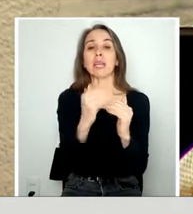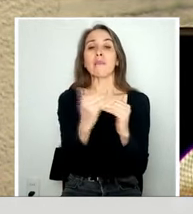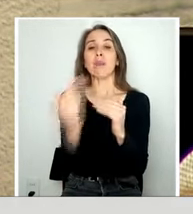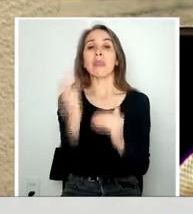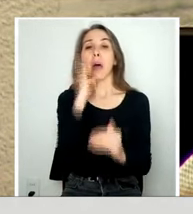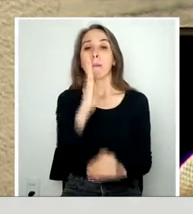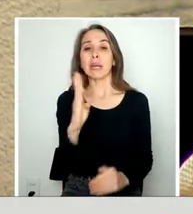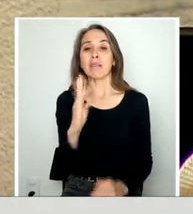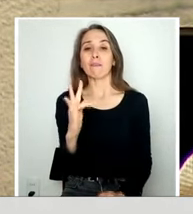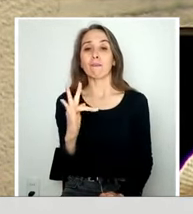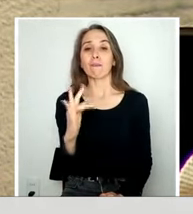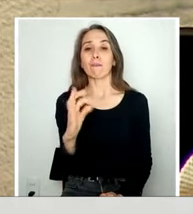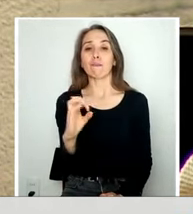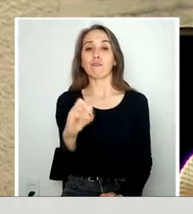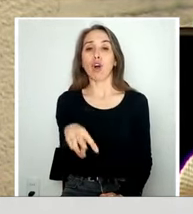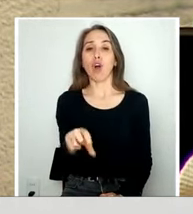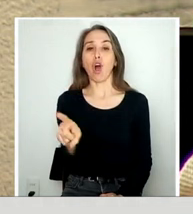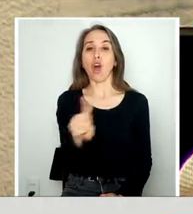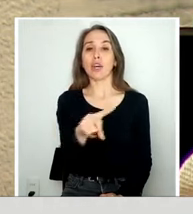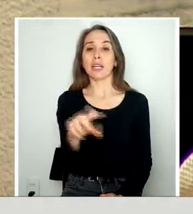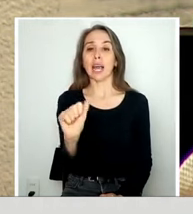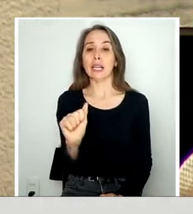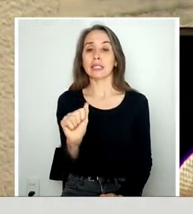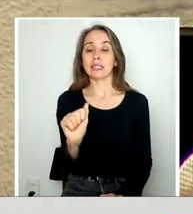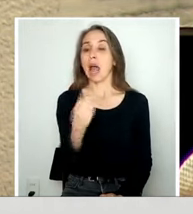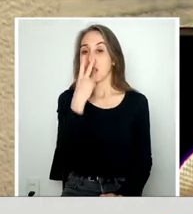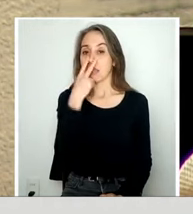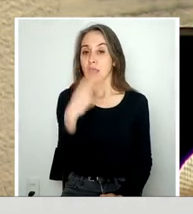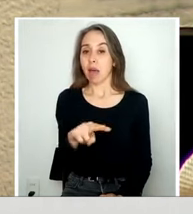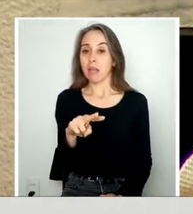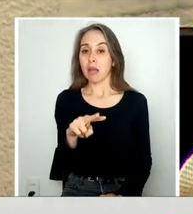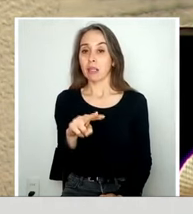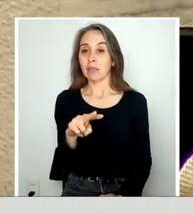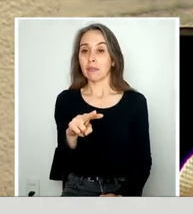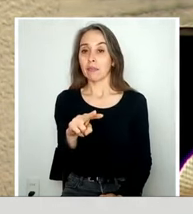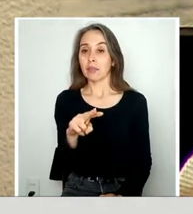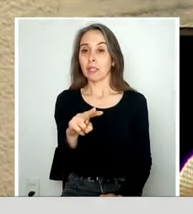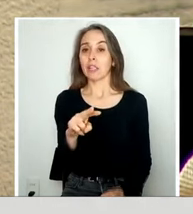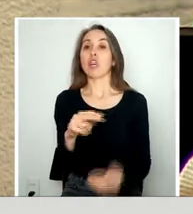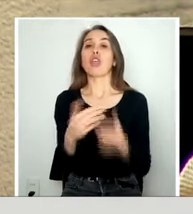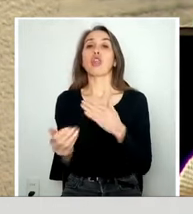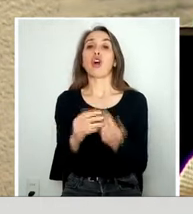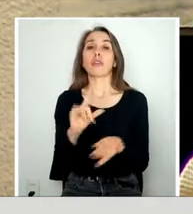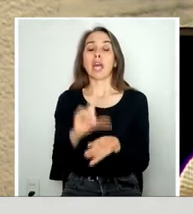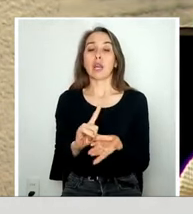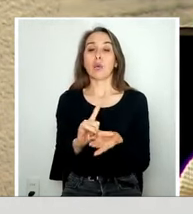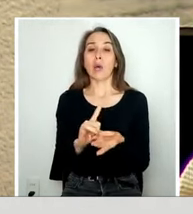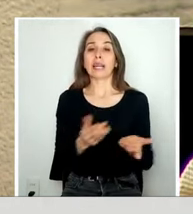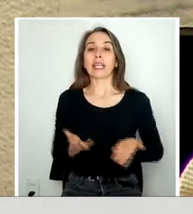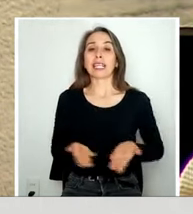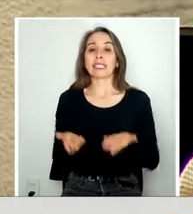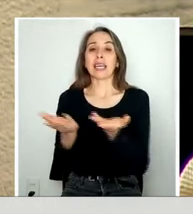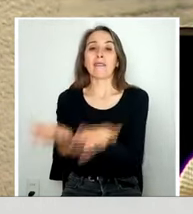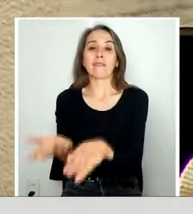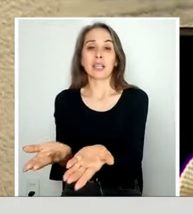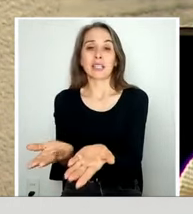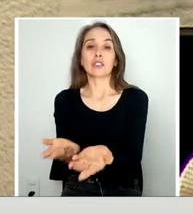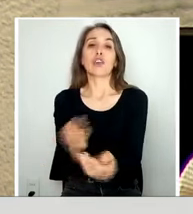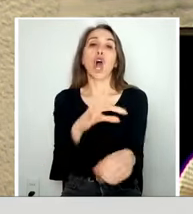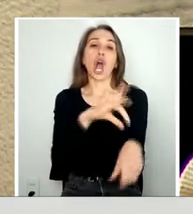fonasa Y eso Nada tiene que ver con el lugar donde se hacen las prestaciones sea una clínica